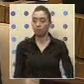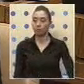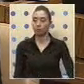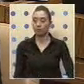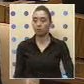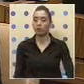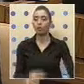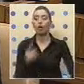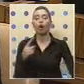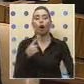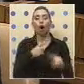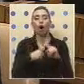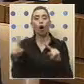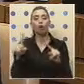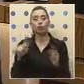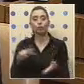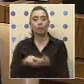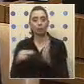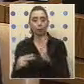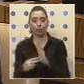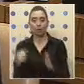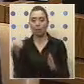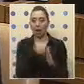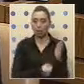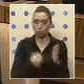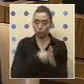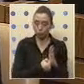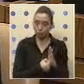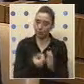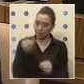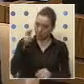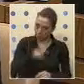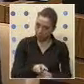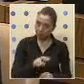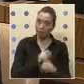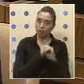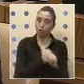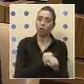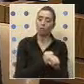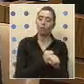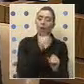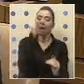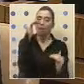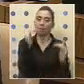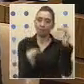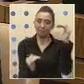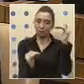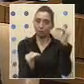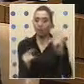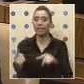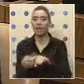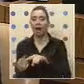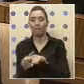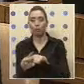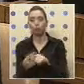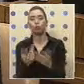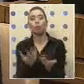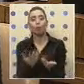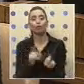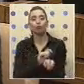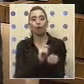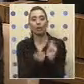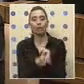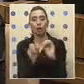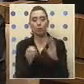Entonces, es otro el nudo del problema, luchar, reitero, contra la desigualdad y el abuso. Por eso la reforma de la educación, la